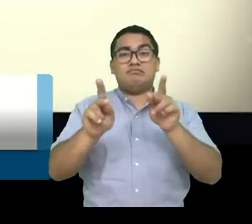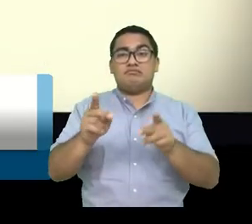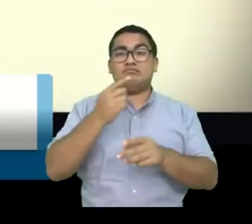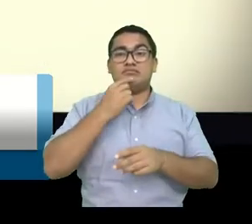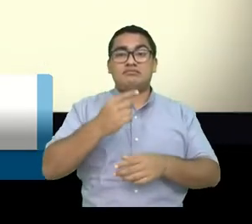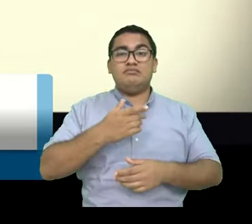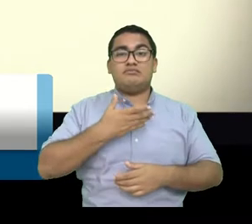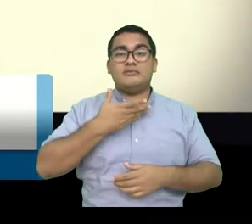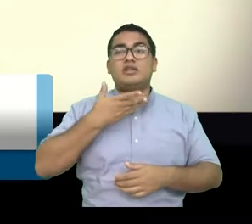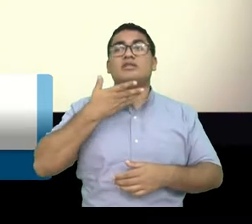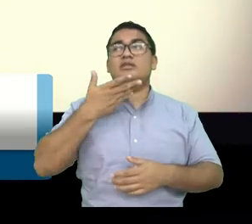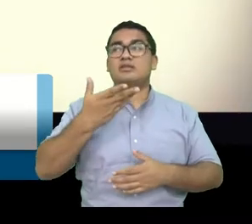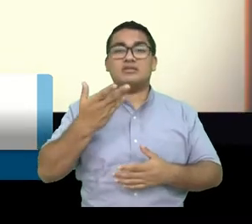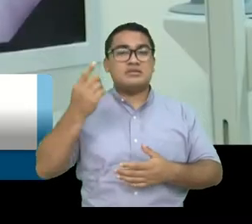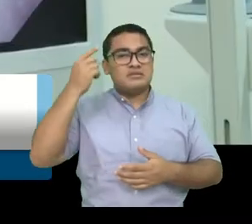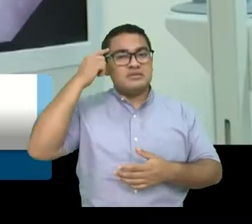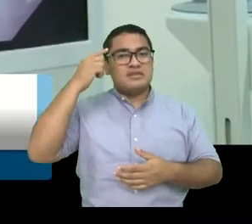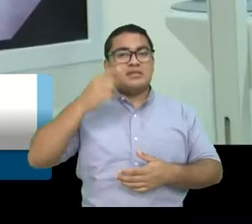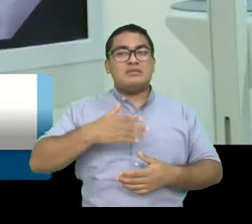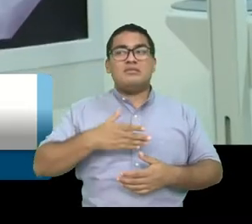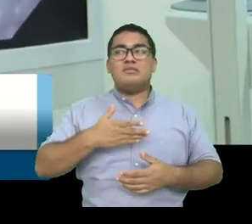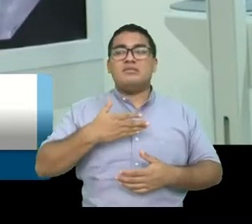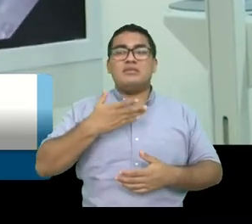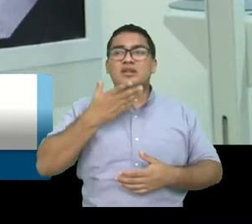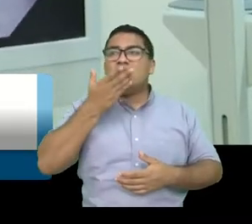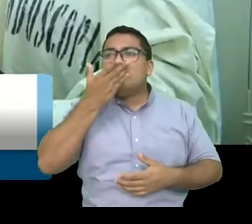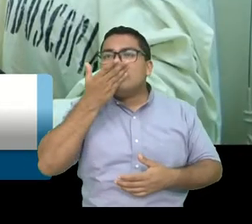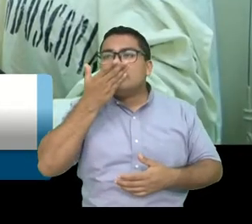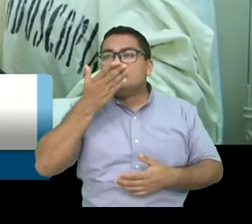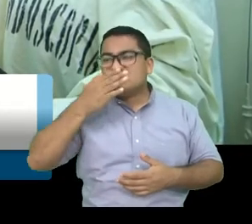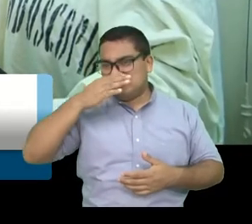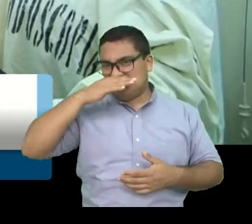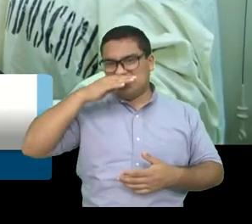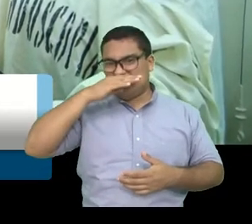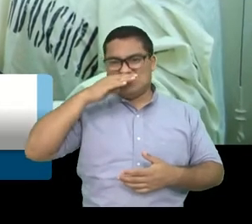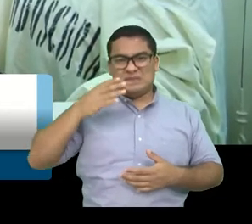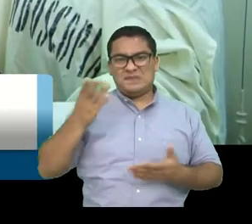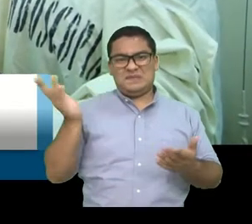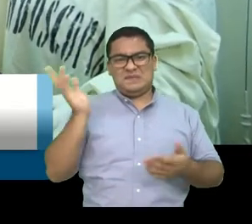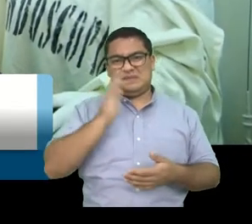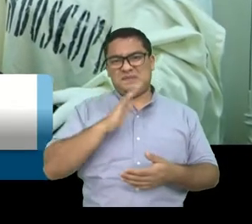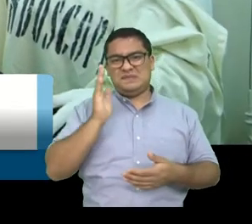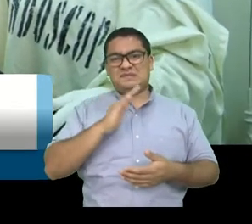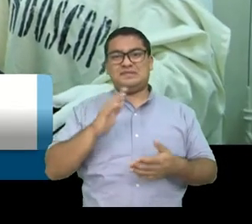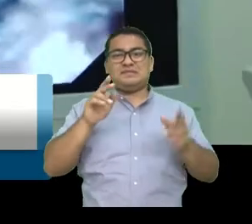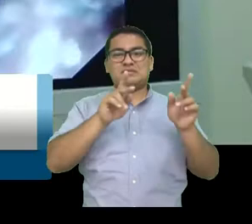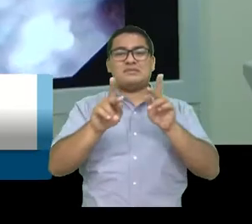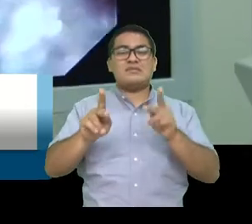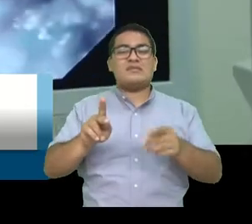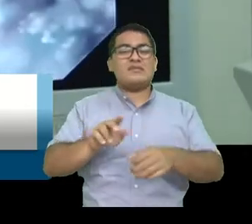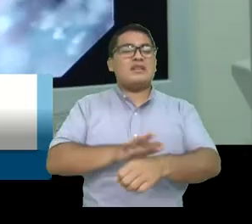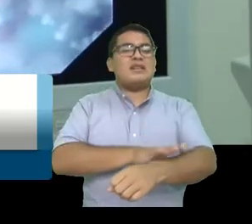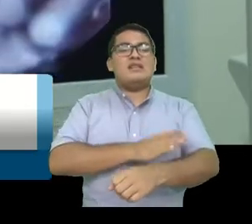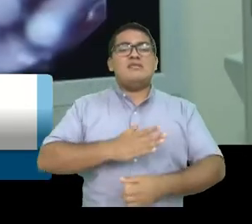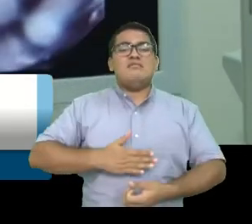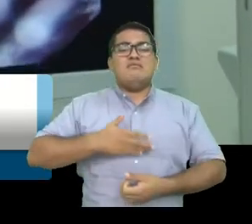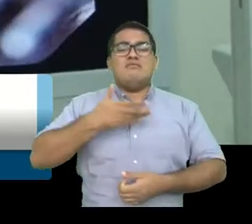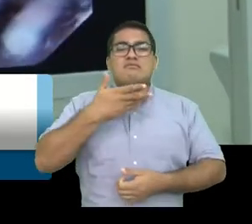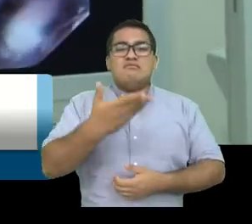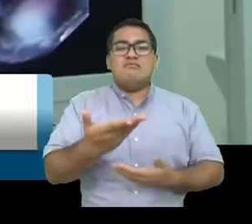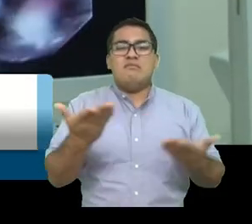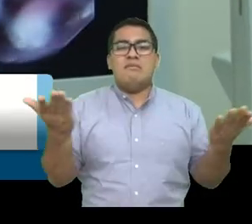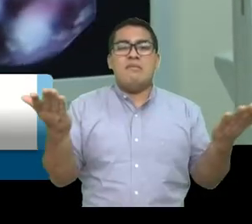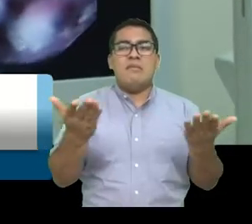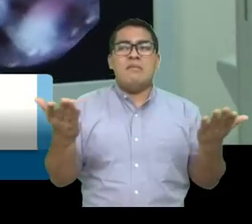erutan y sienten que se le viene incluso un mal olor, o sienten una sensación de vómito. Ya que puede estar asociado también